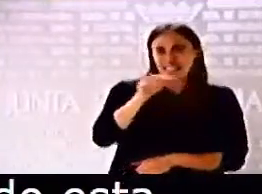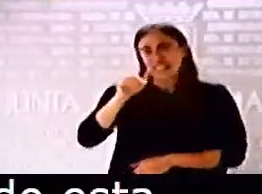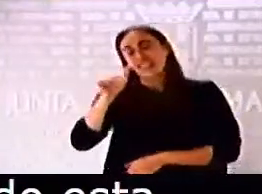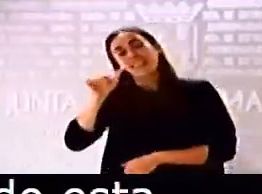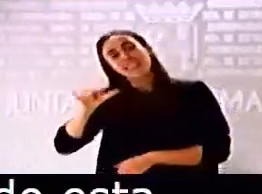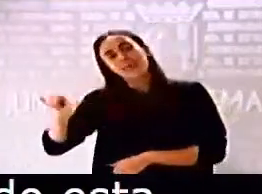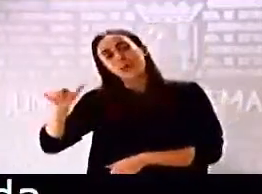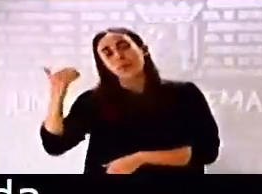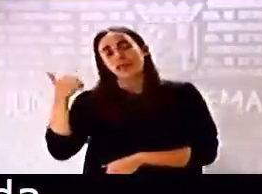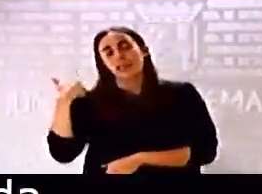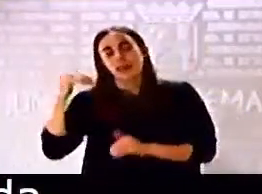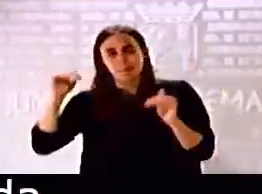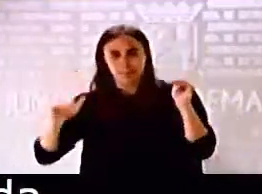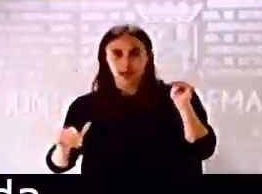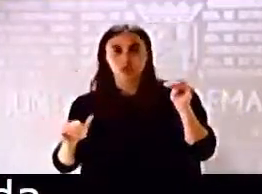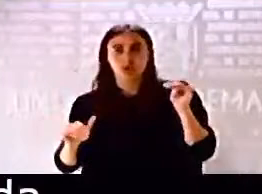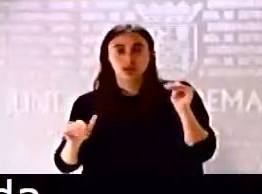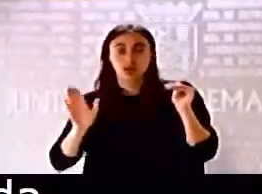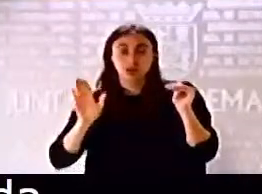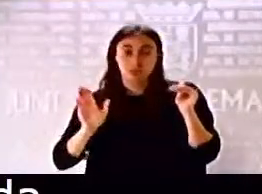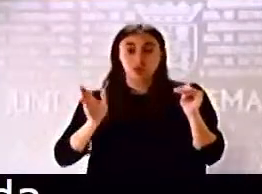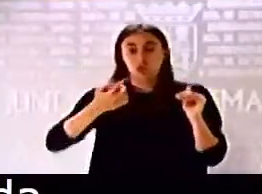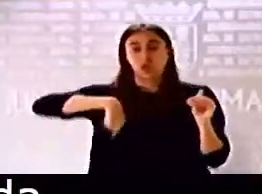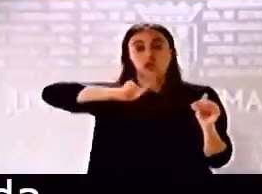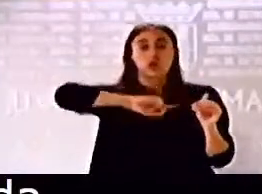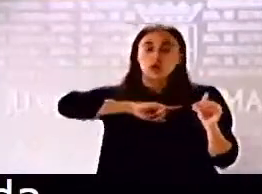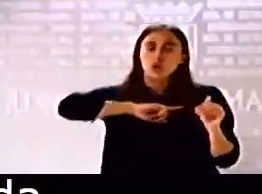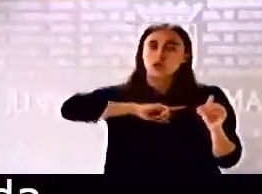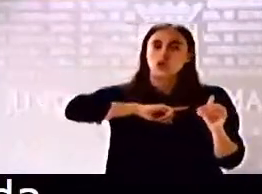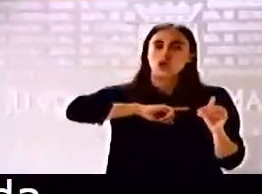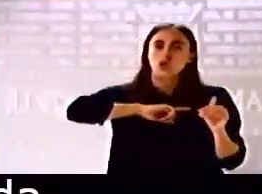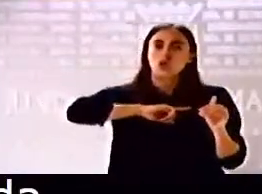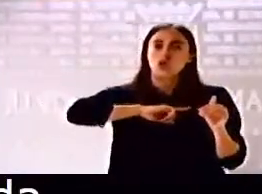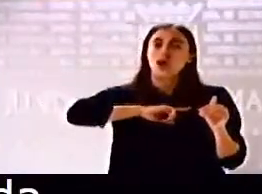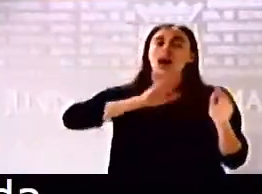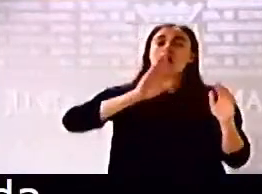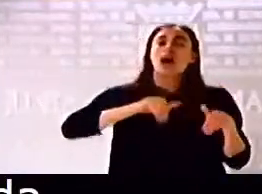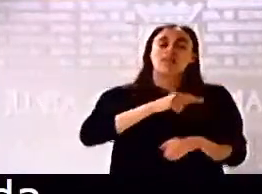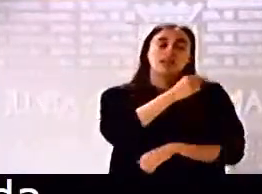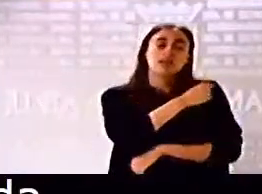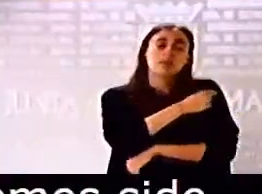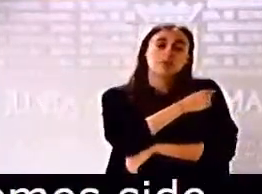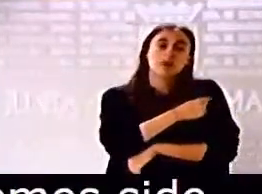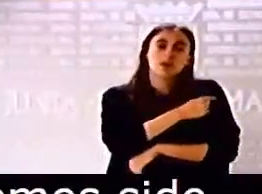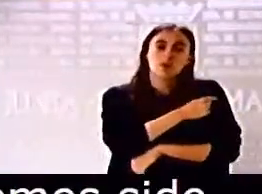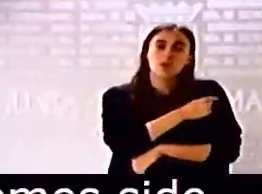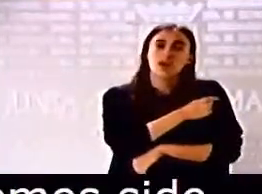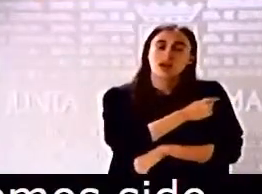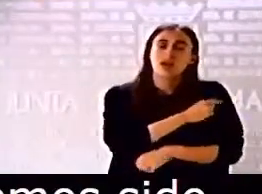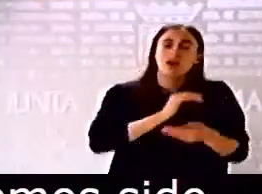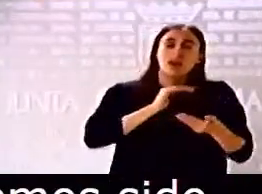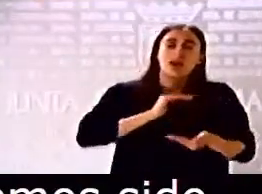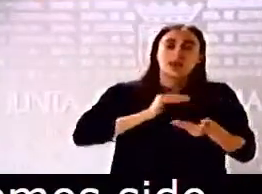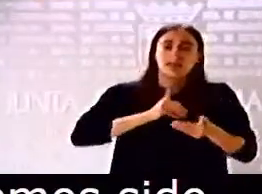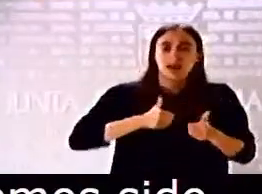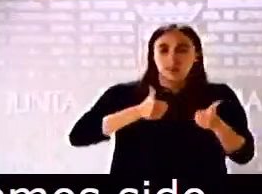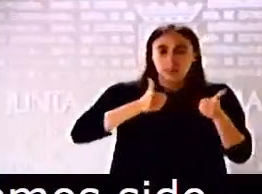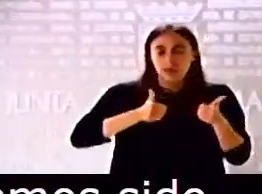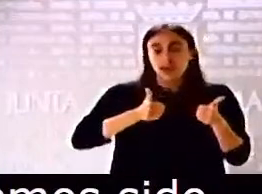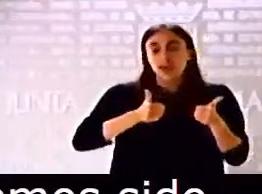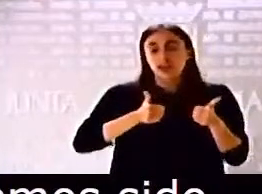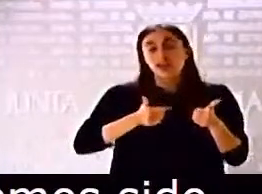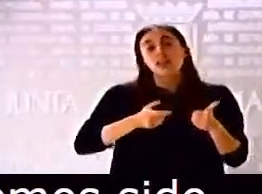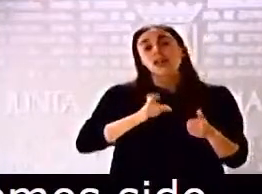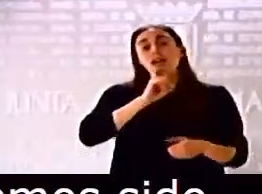sido capaces de ponerlas y hemos sido capaces de proporcionar mayor cobertura vacunal. Nos han anunciado que para la